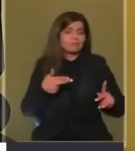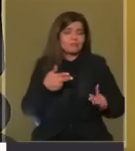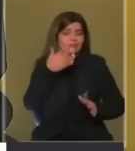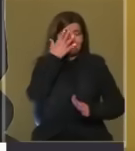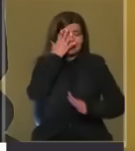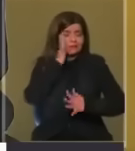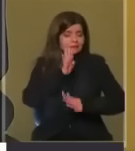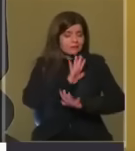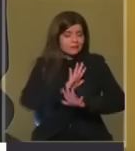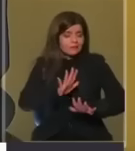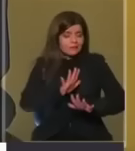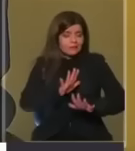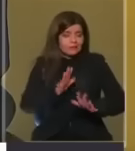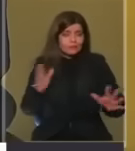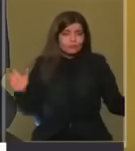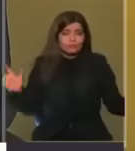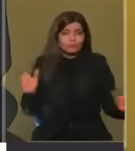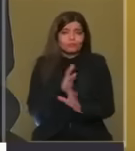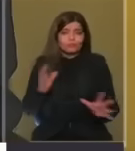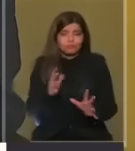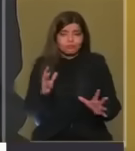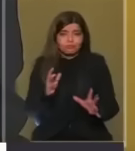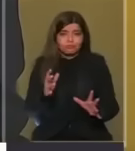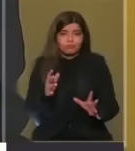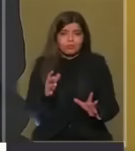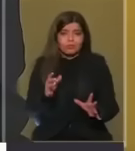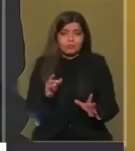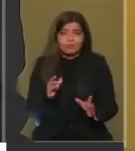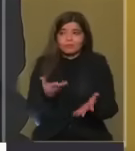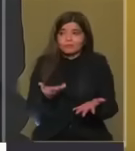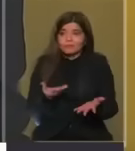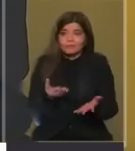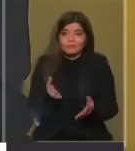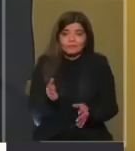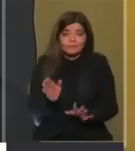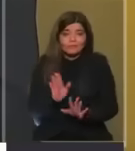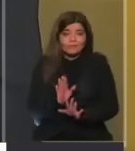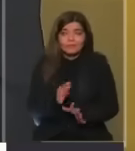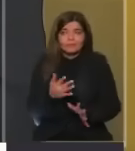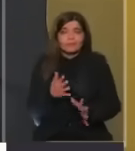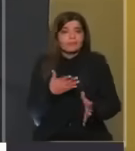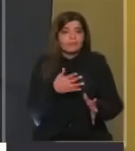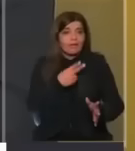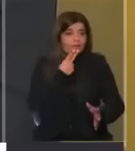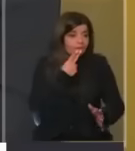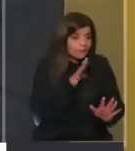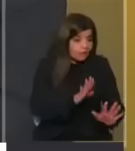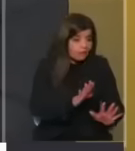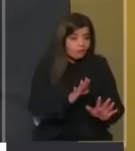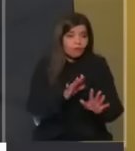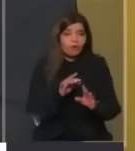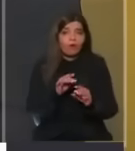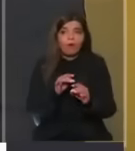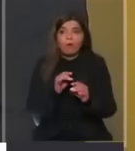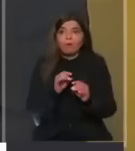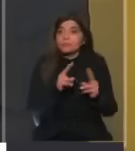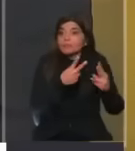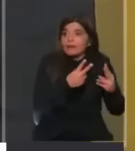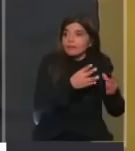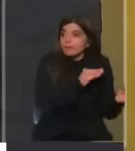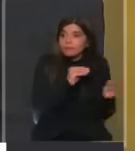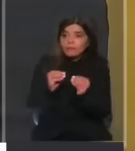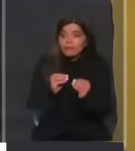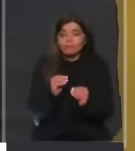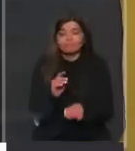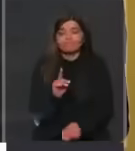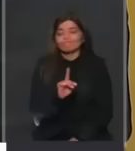¿Fue fulminante? ¿No hubo posibilidad de que uno dijera, él está vivo, lo podemos llevar a algún lugar? No, lo